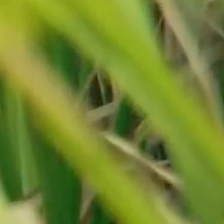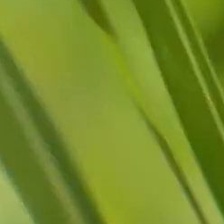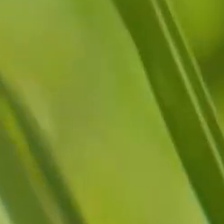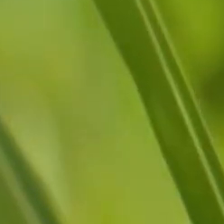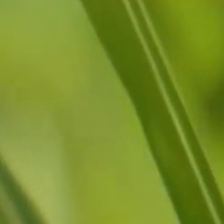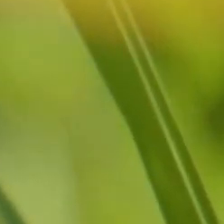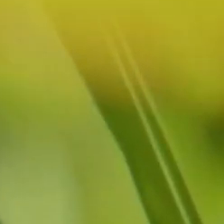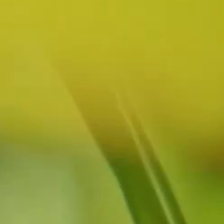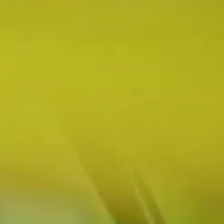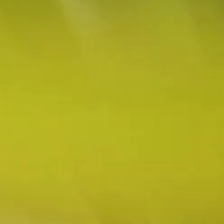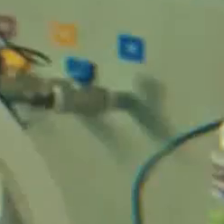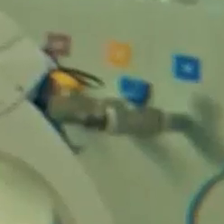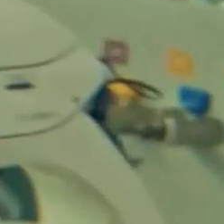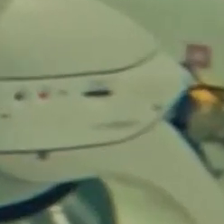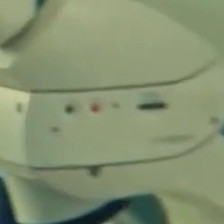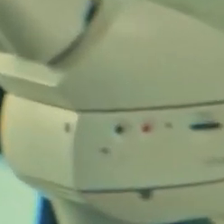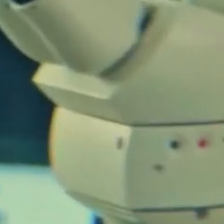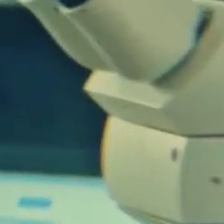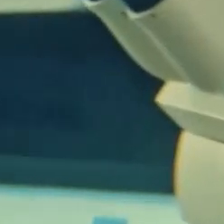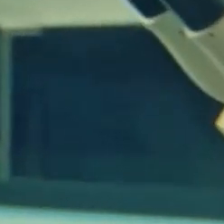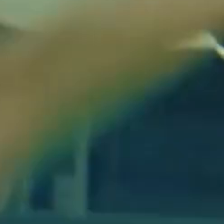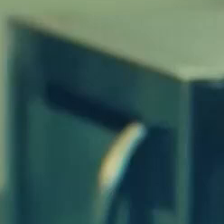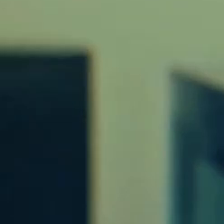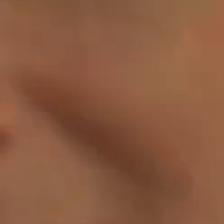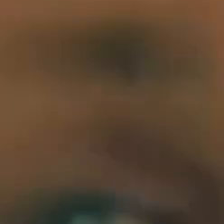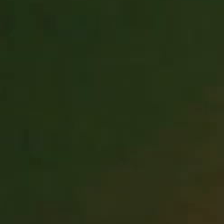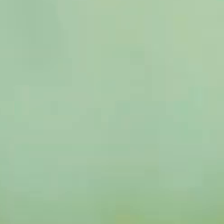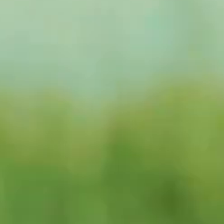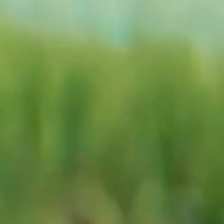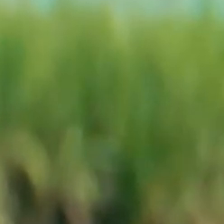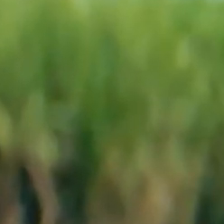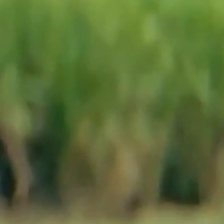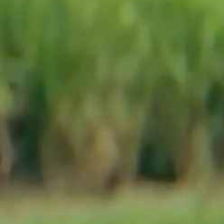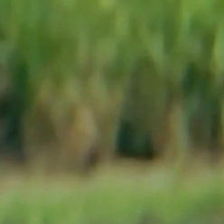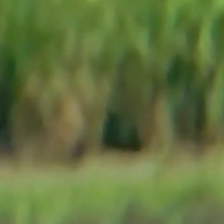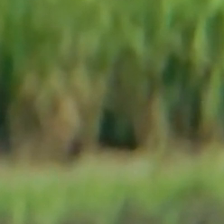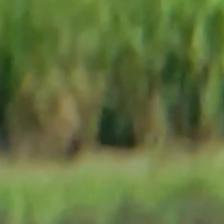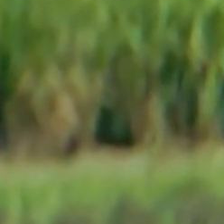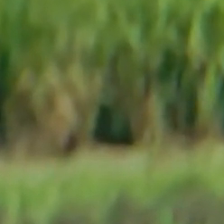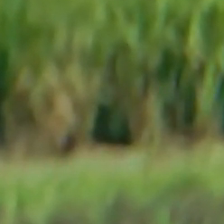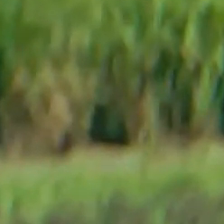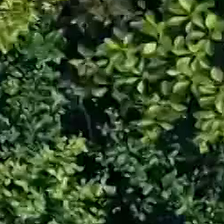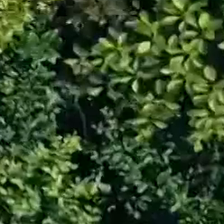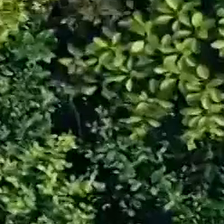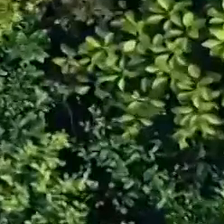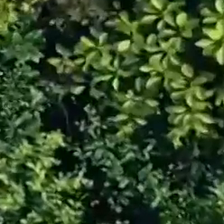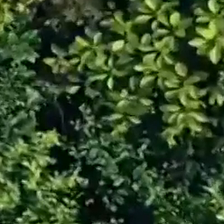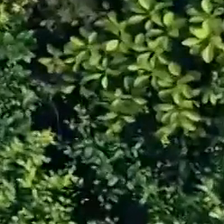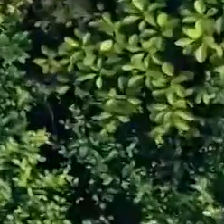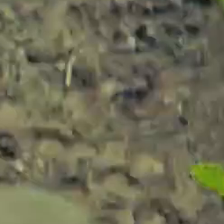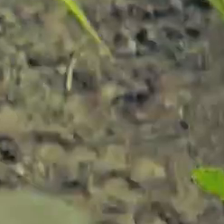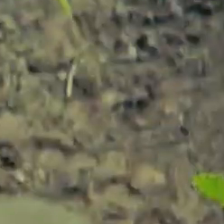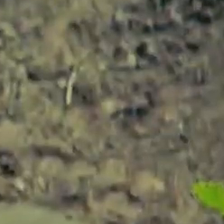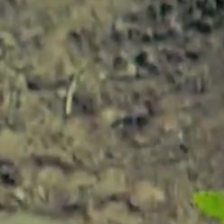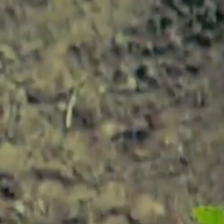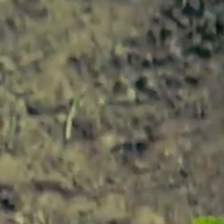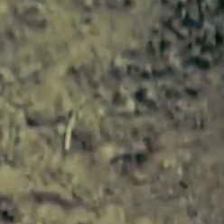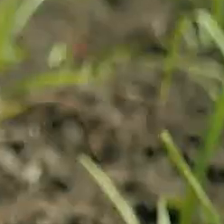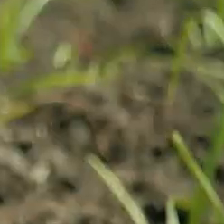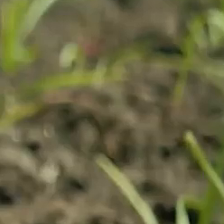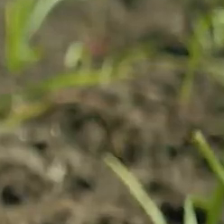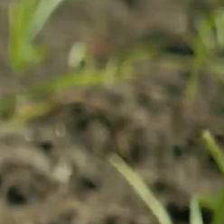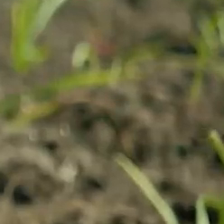Usted ve una caña, pero en realidad somos mucho más. Somos cuidado de la tierra, del agua y del medio